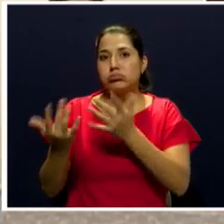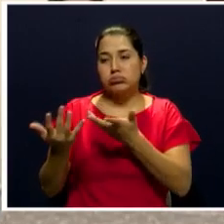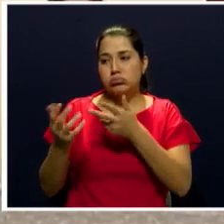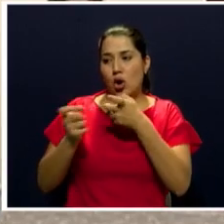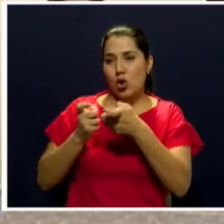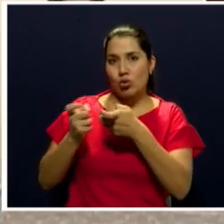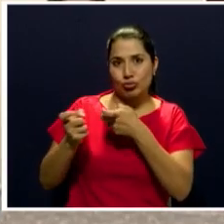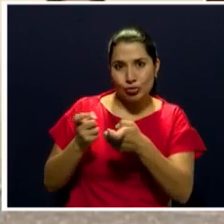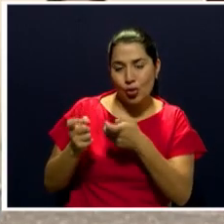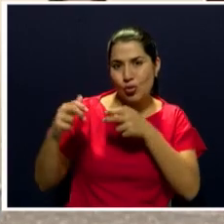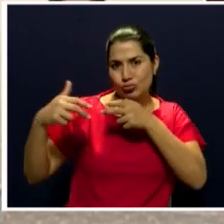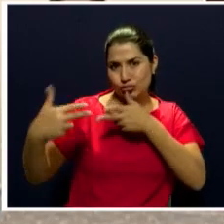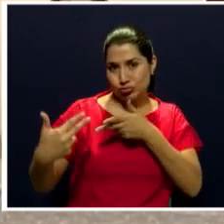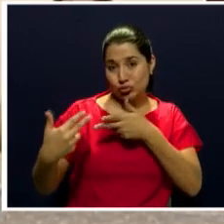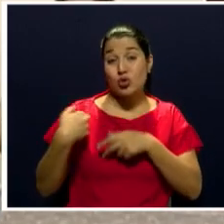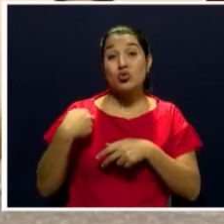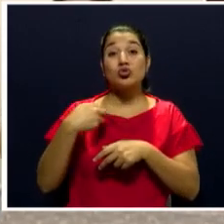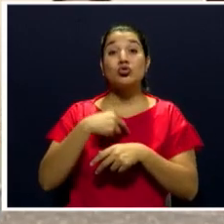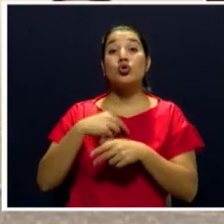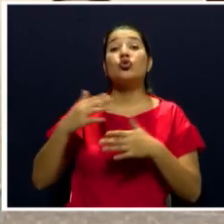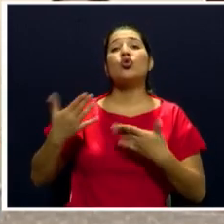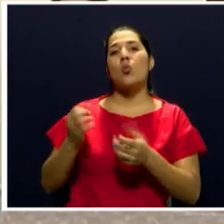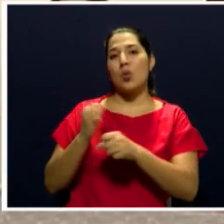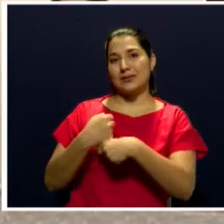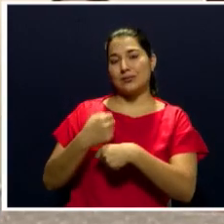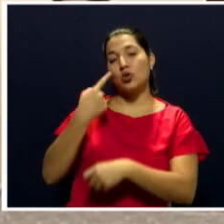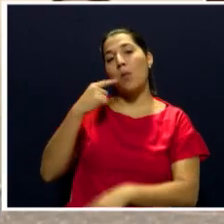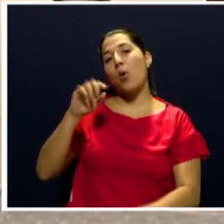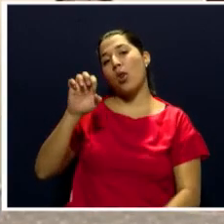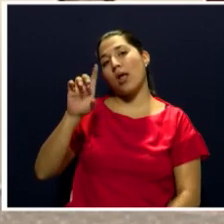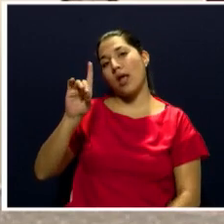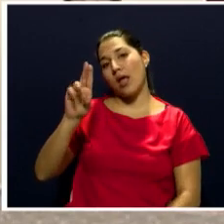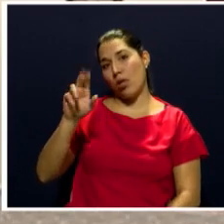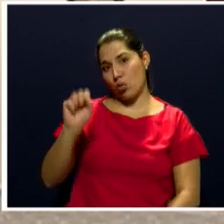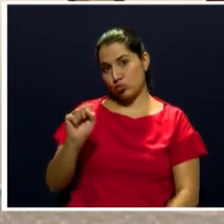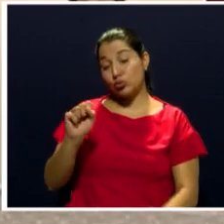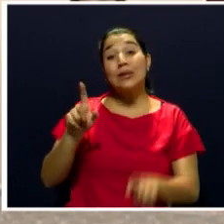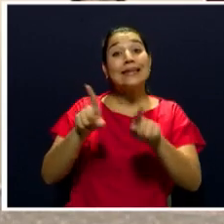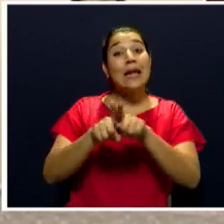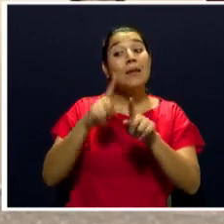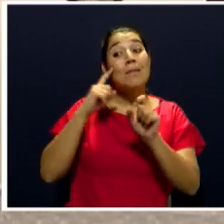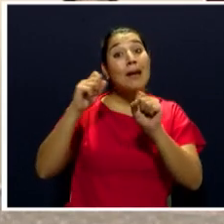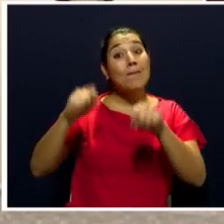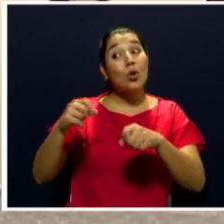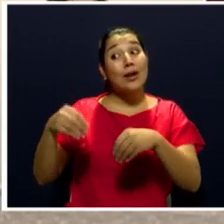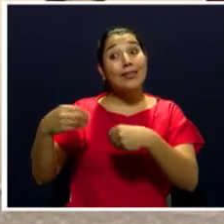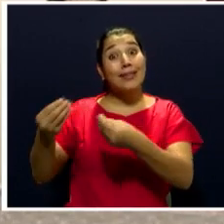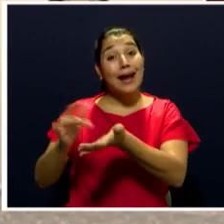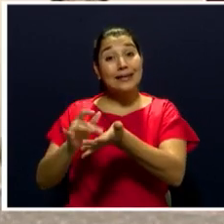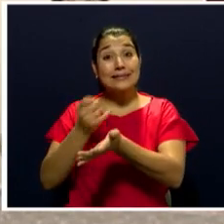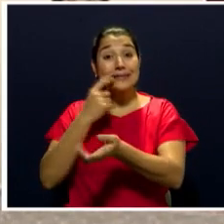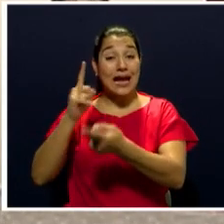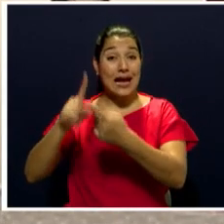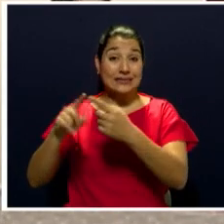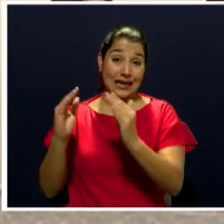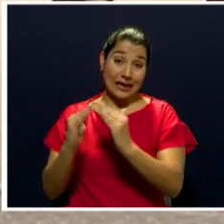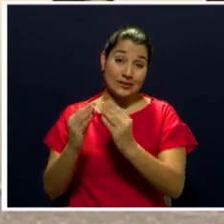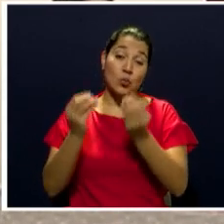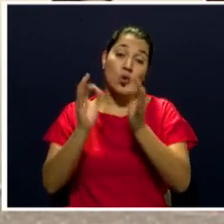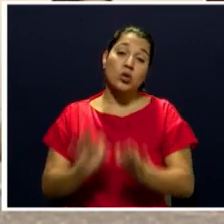la distancia, lo hacemos por esa vía. Y también para lo que es la entrega de medicamentos es muy importante tener actualizada